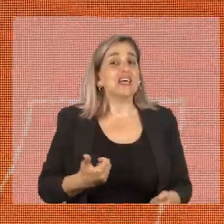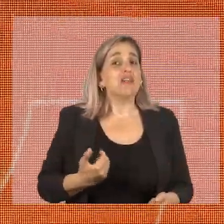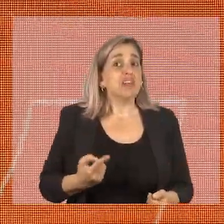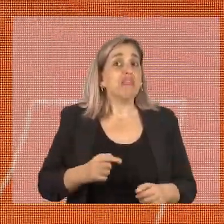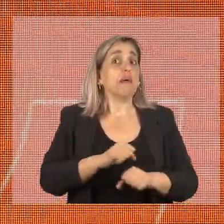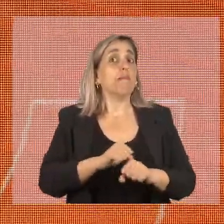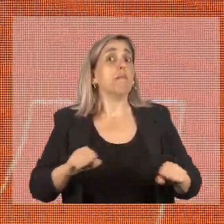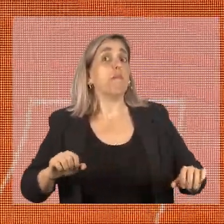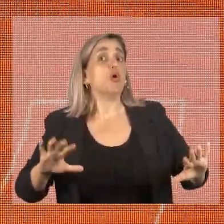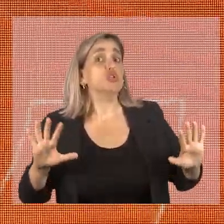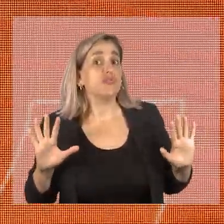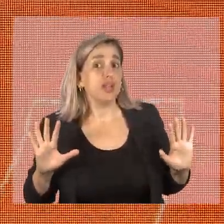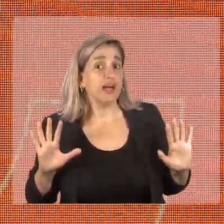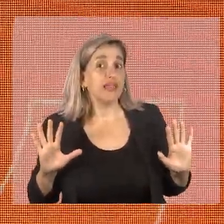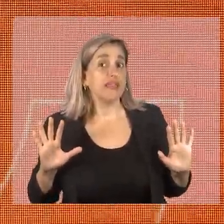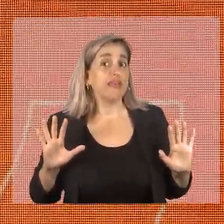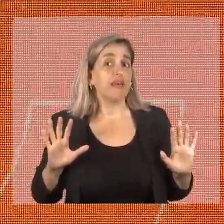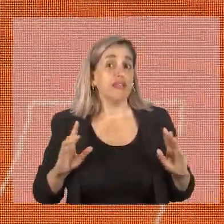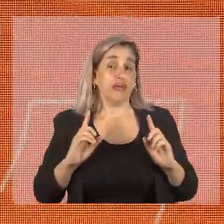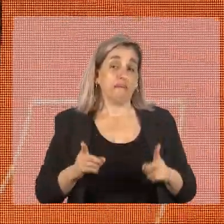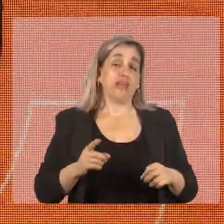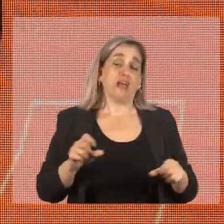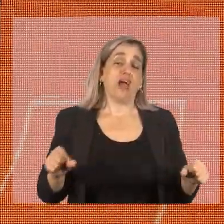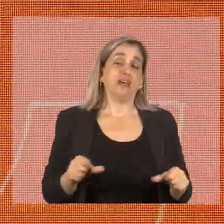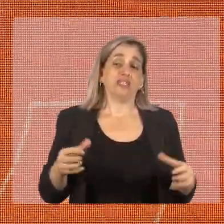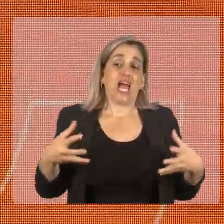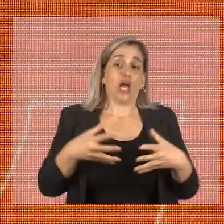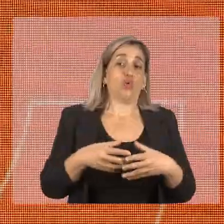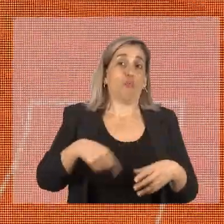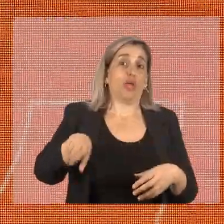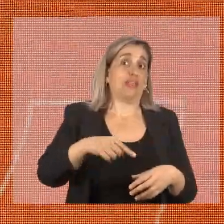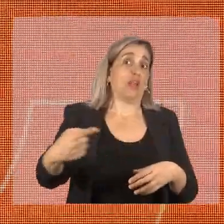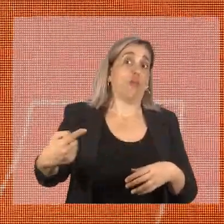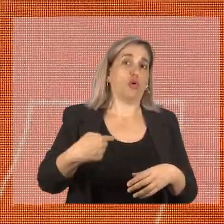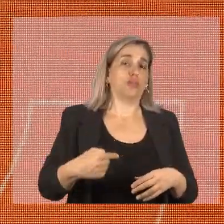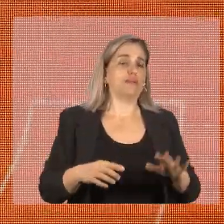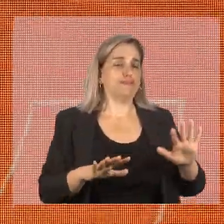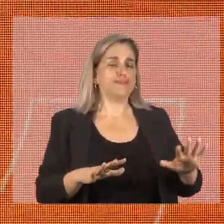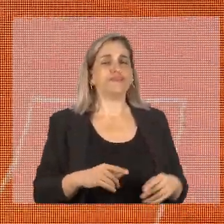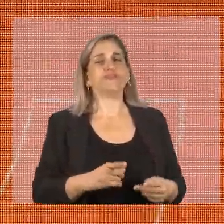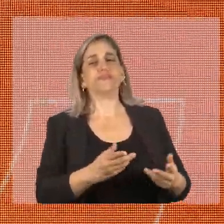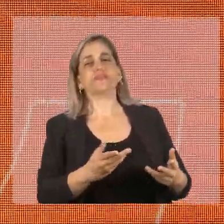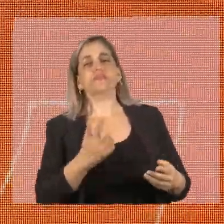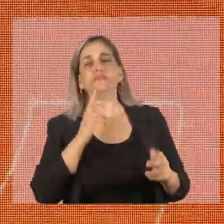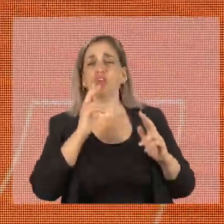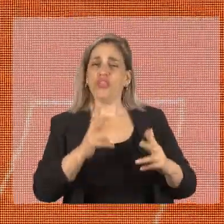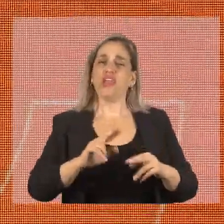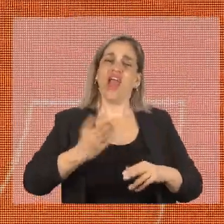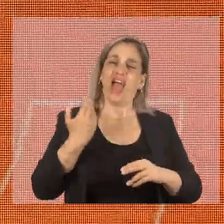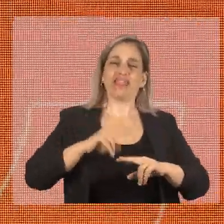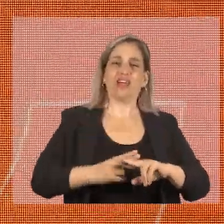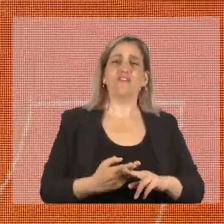procesar esta posibilidad existente, ¿no? Y que también responde a sectores que así lo entienden. Me ayudas a reafirmar lo que decía hace un